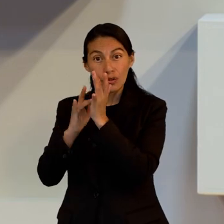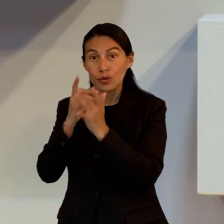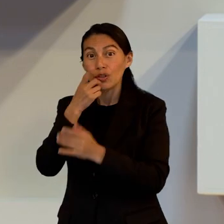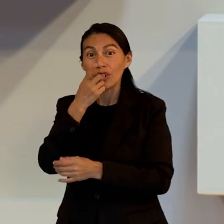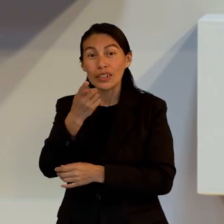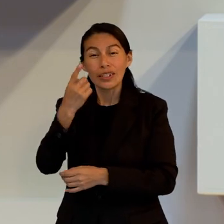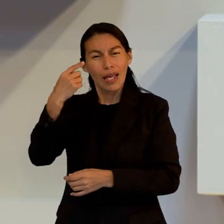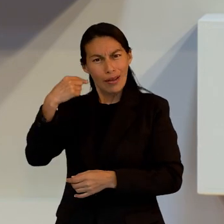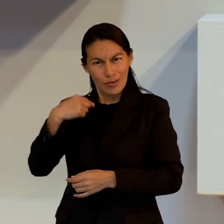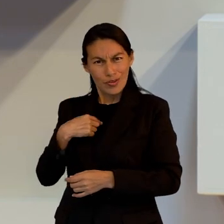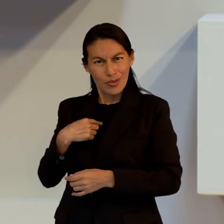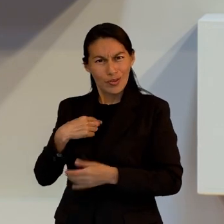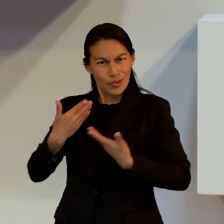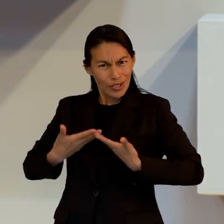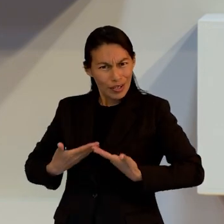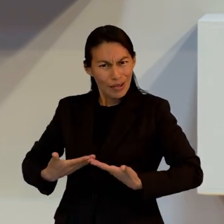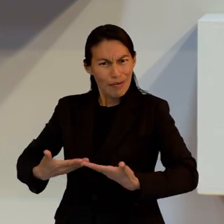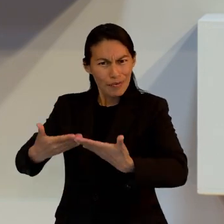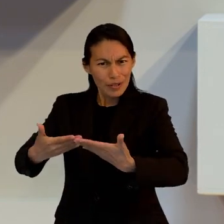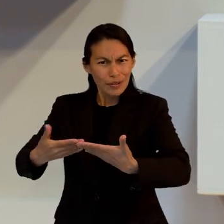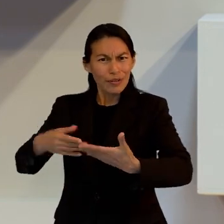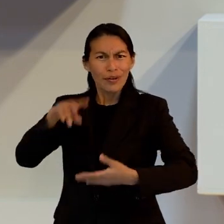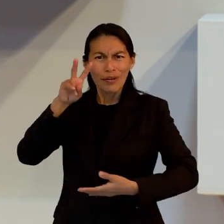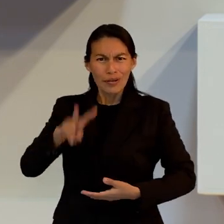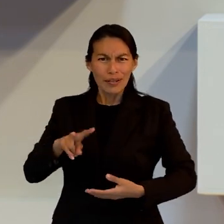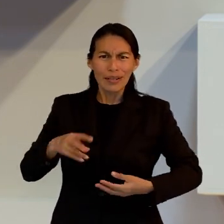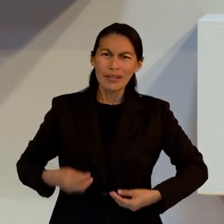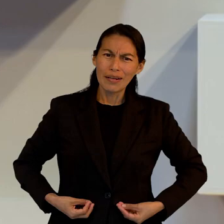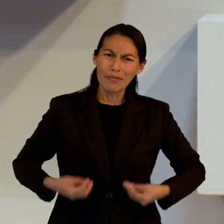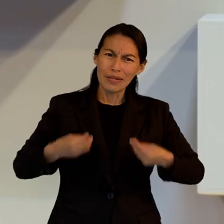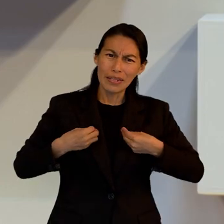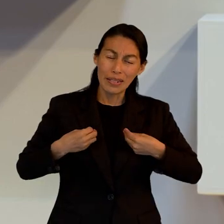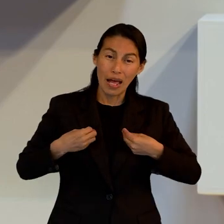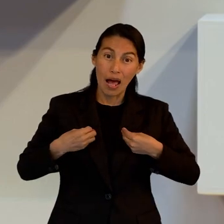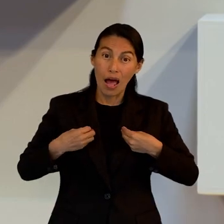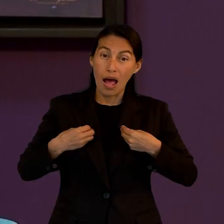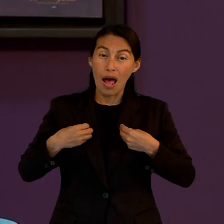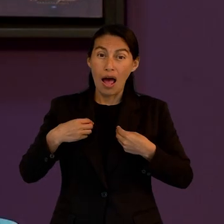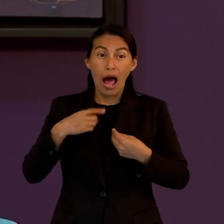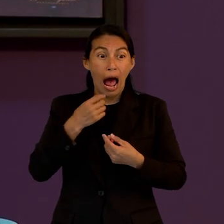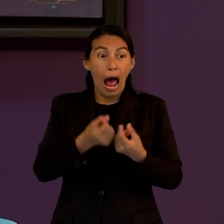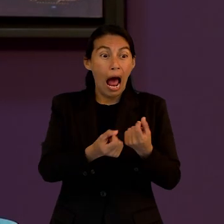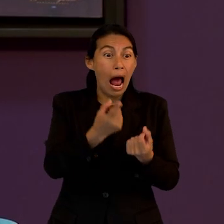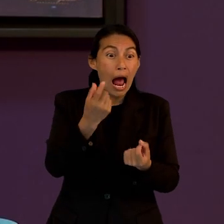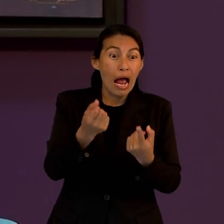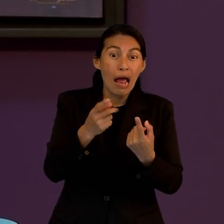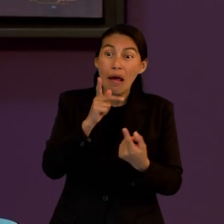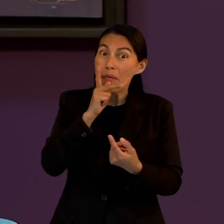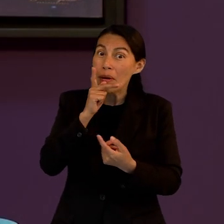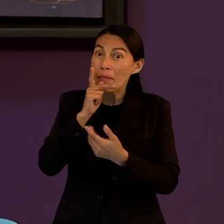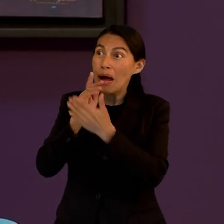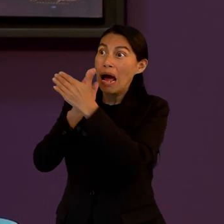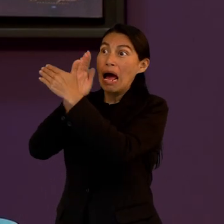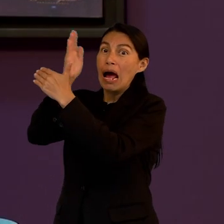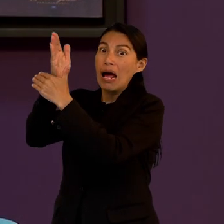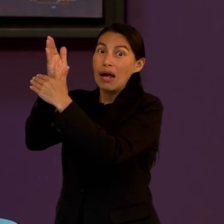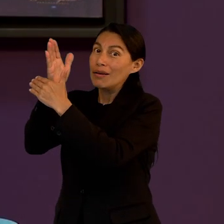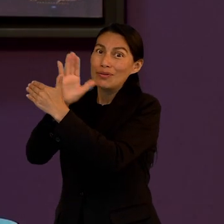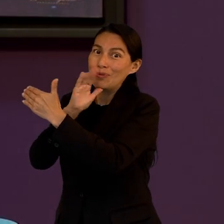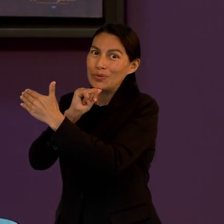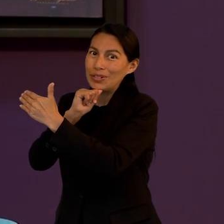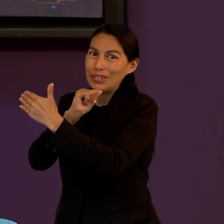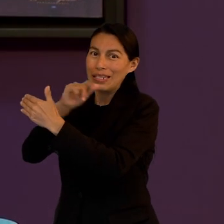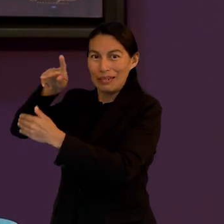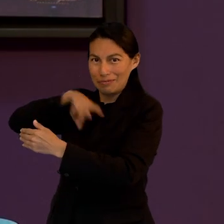al padre sino por mí y es muy interesante no muy interesante y es que esté hecho del ministerio de jesús en el santuario